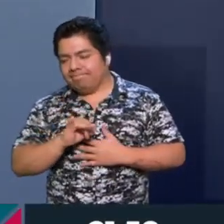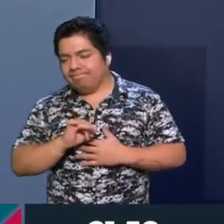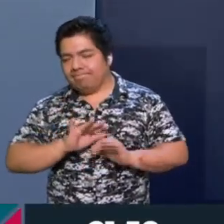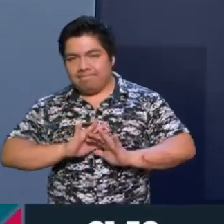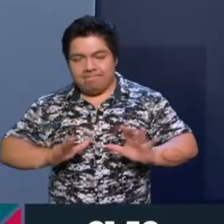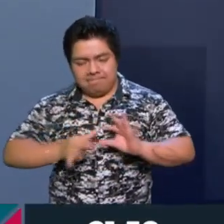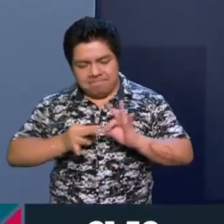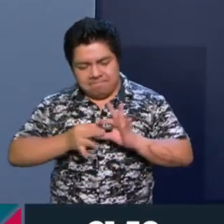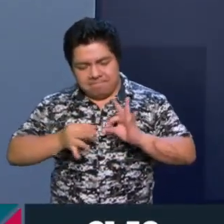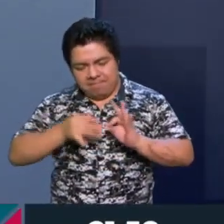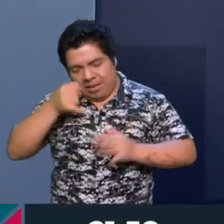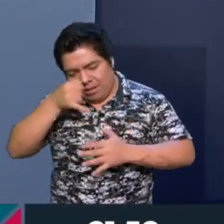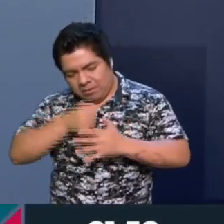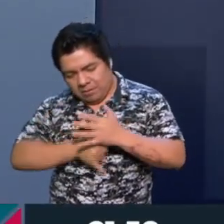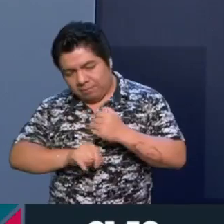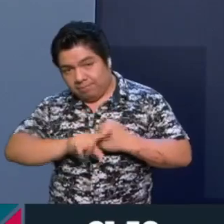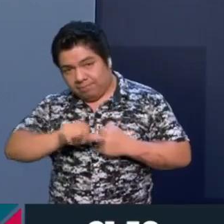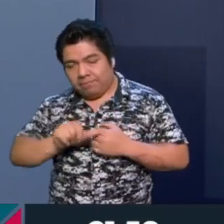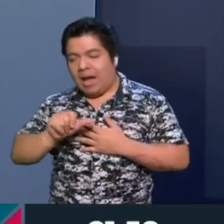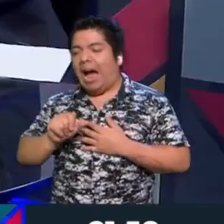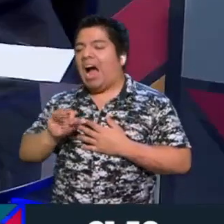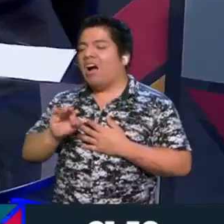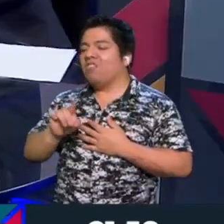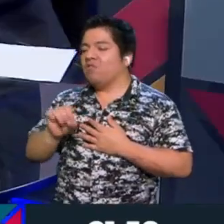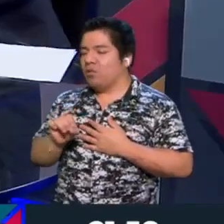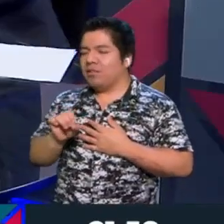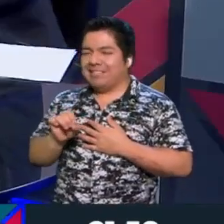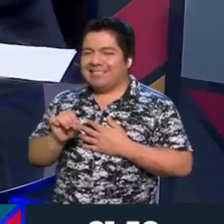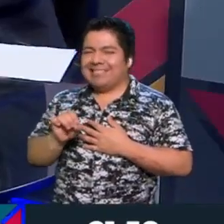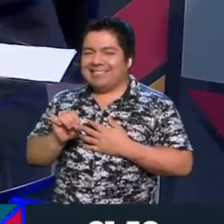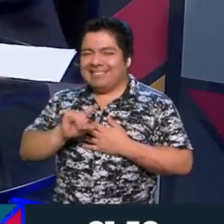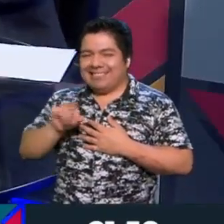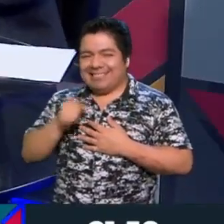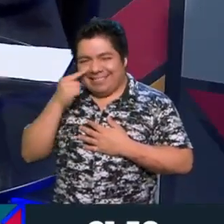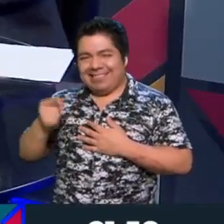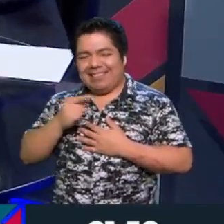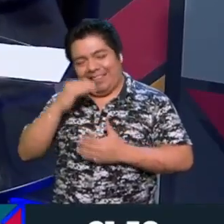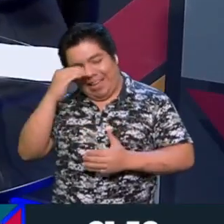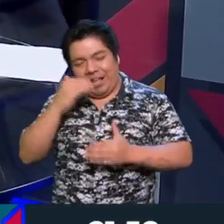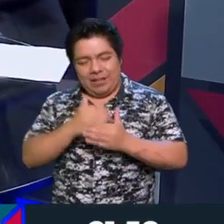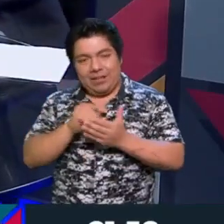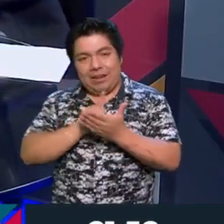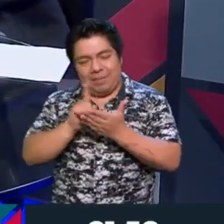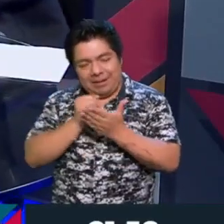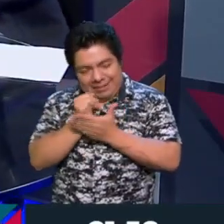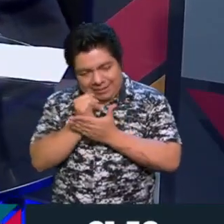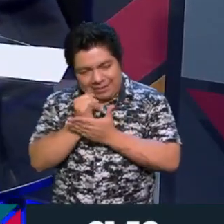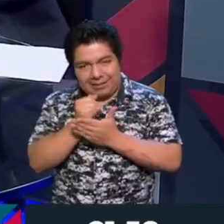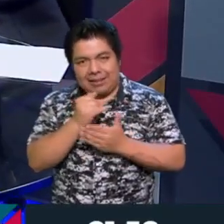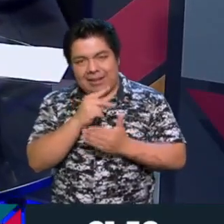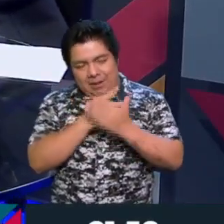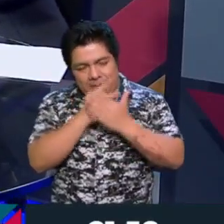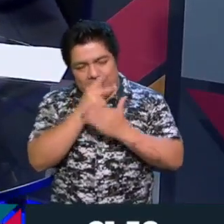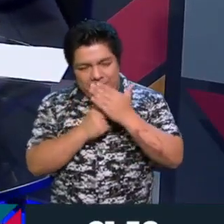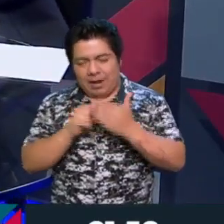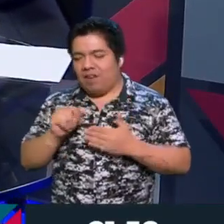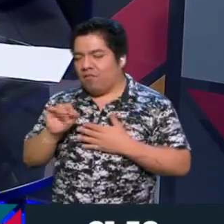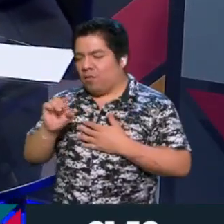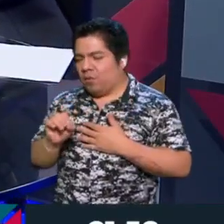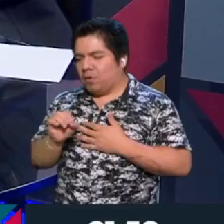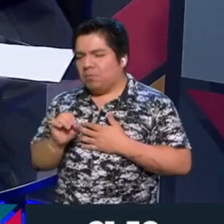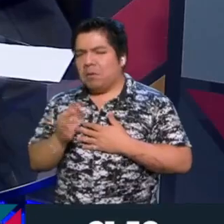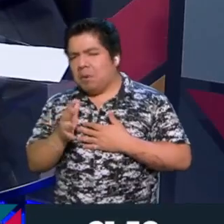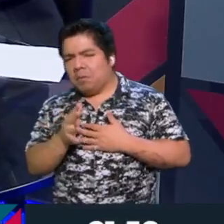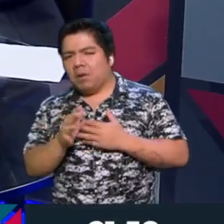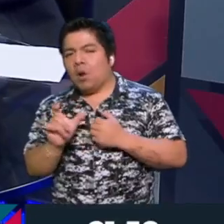ya desmenuzarás más a fondo este informe de Católicas por el Derecho a Decidir en a fondo. Más o menos